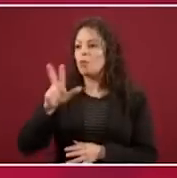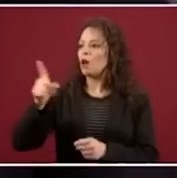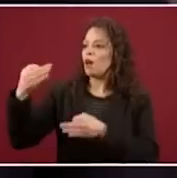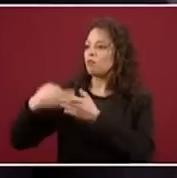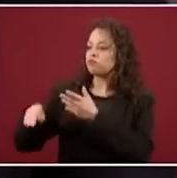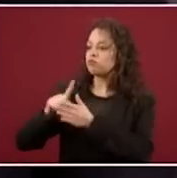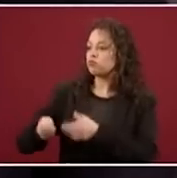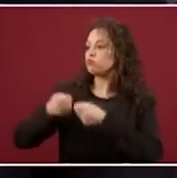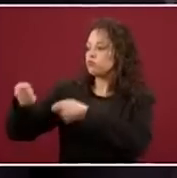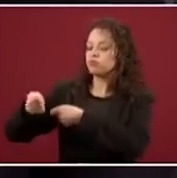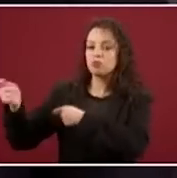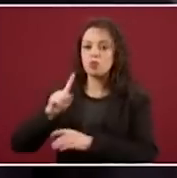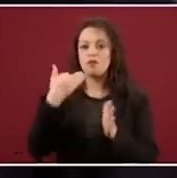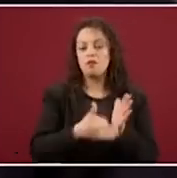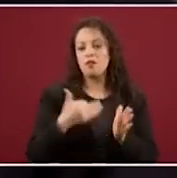lo que se